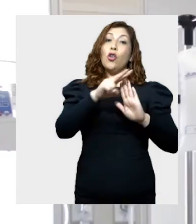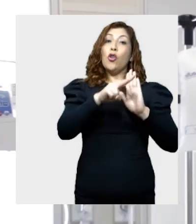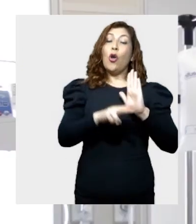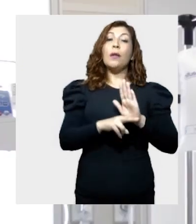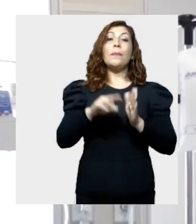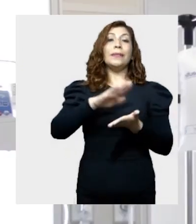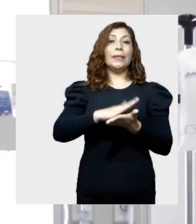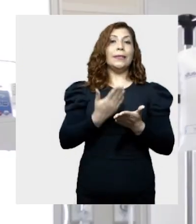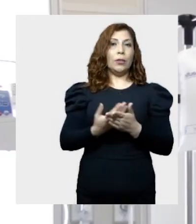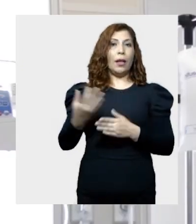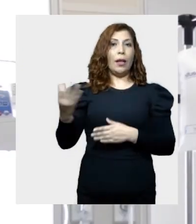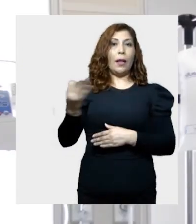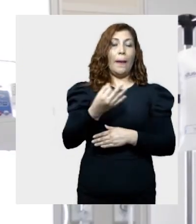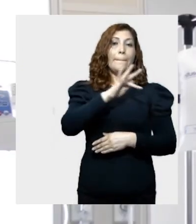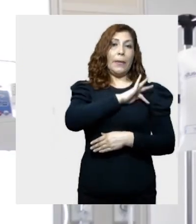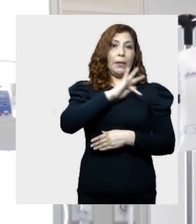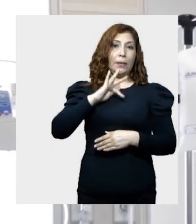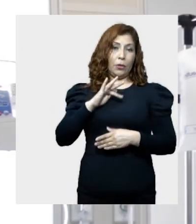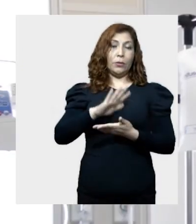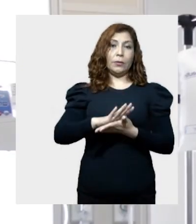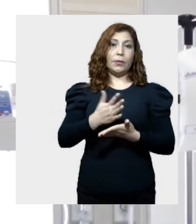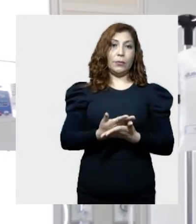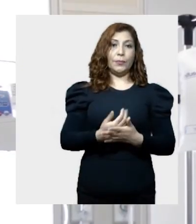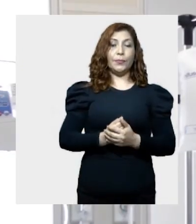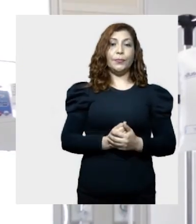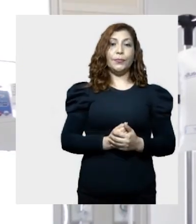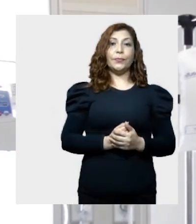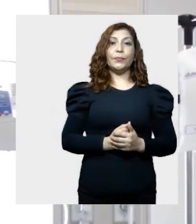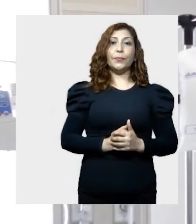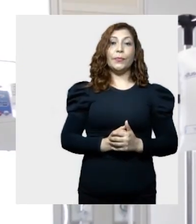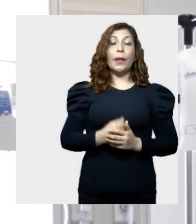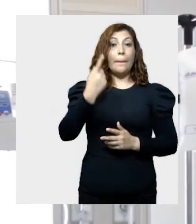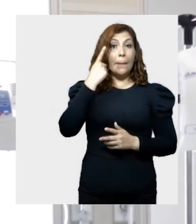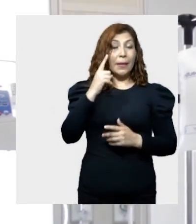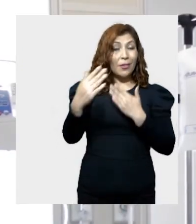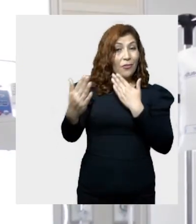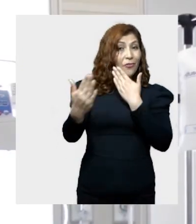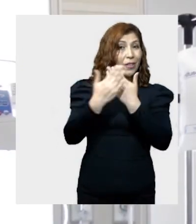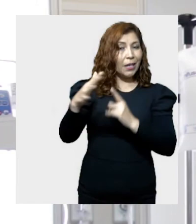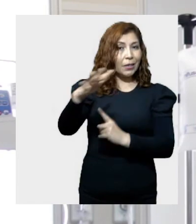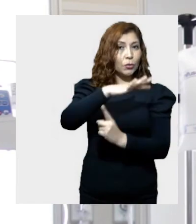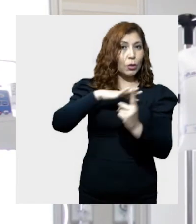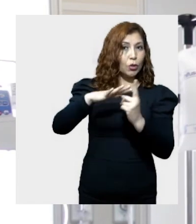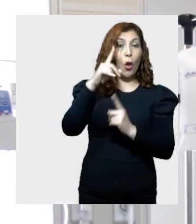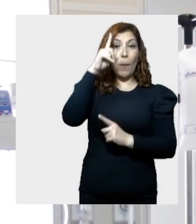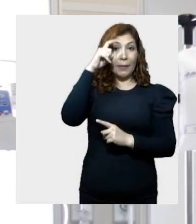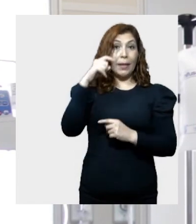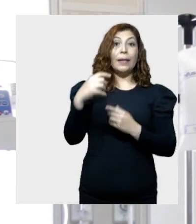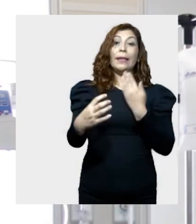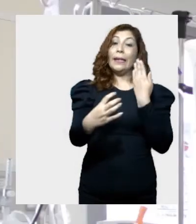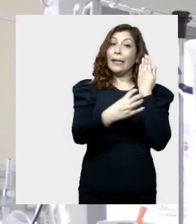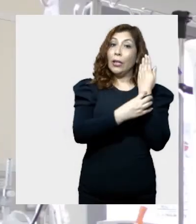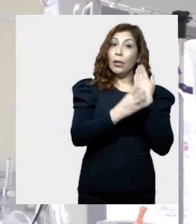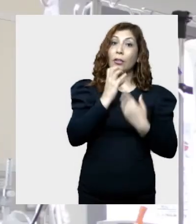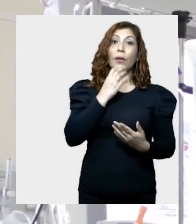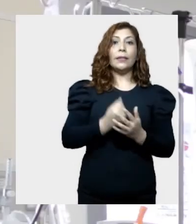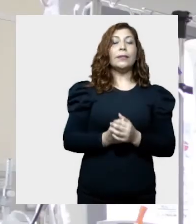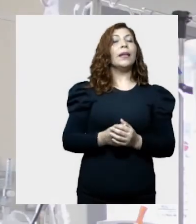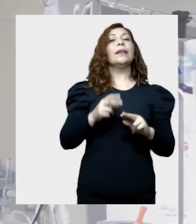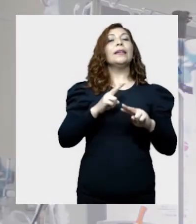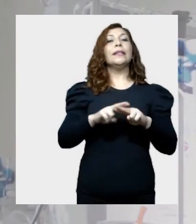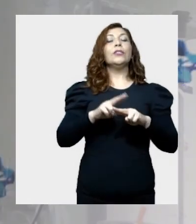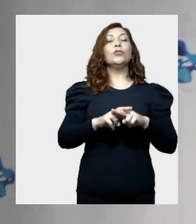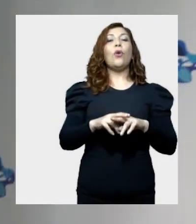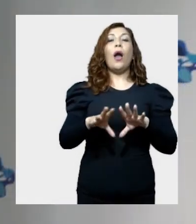sanitarias dictadas por el Ministerio de Salud. Para hacer frente a esta situación, el Hospital Regional de Antofagasta efectuó